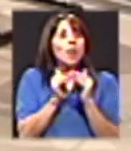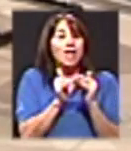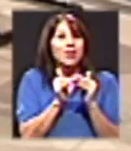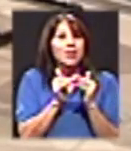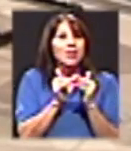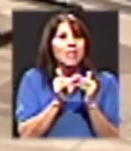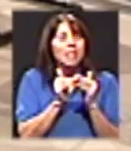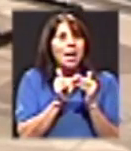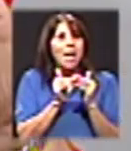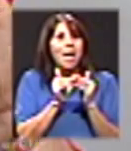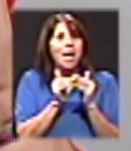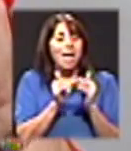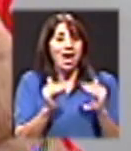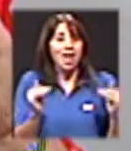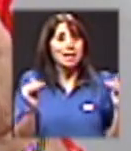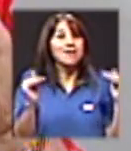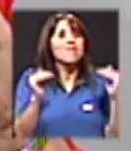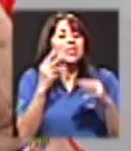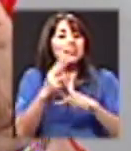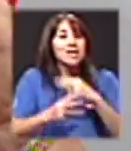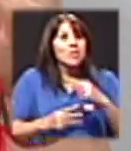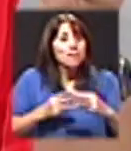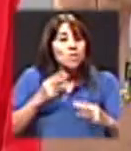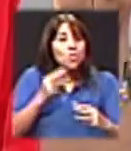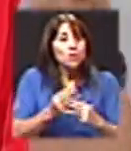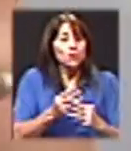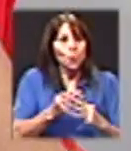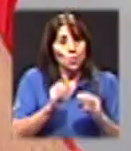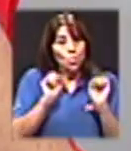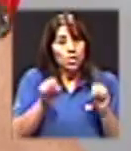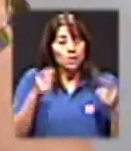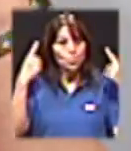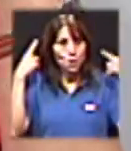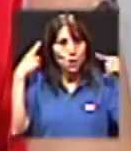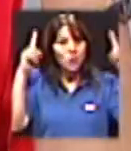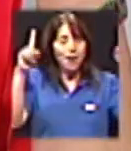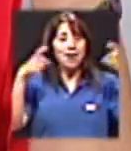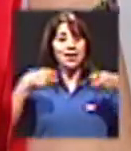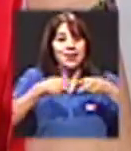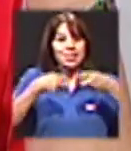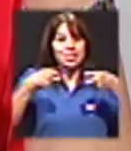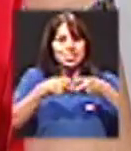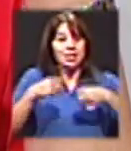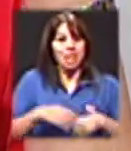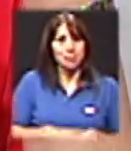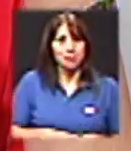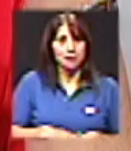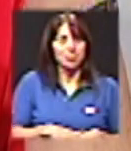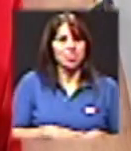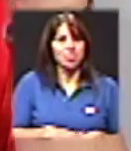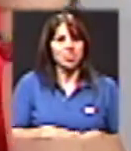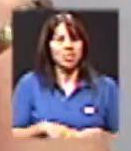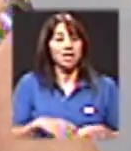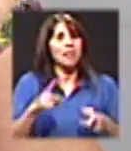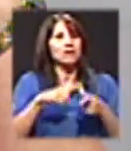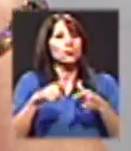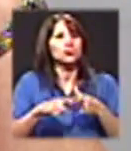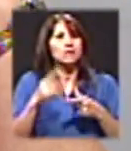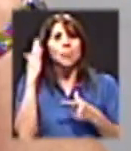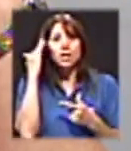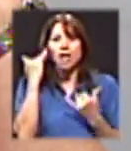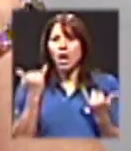cuándo? Tercera ciudad del mundo. Del siglo. Sí, principios del siglo pasado. Y entonces uno dice, ¿y por qué ahora